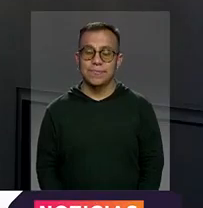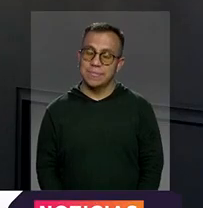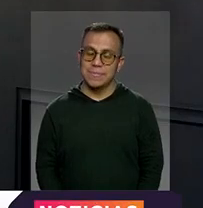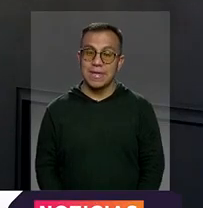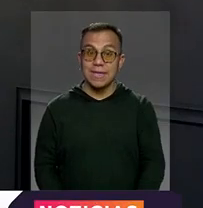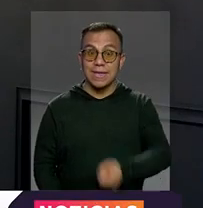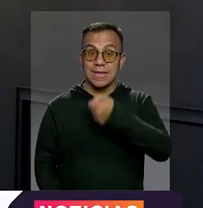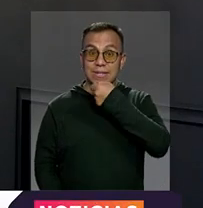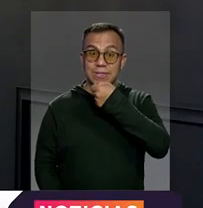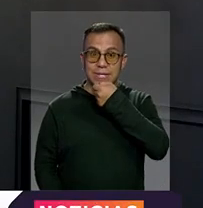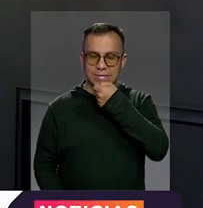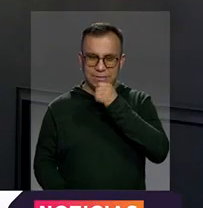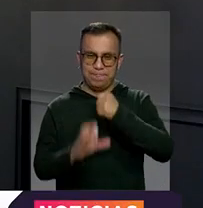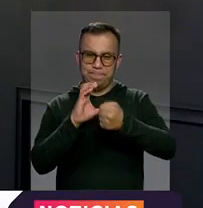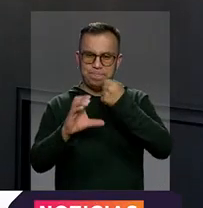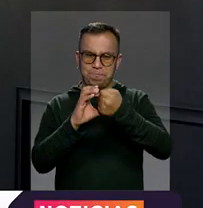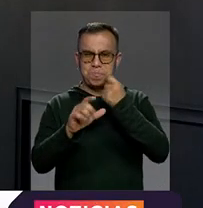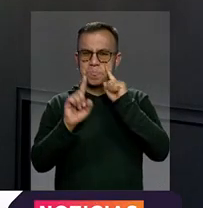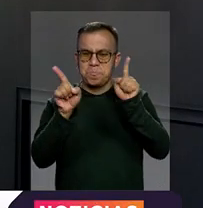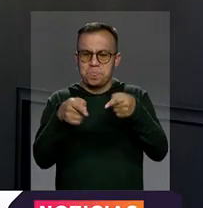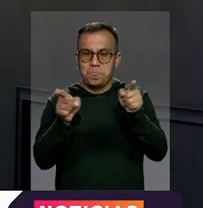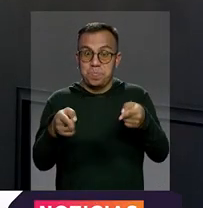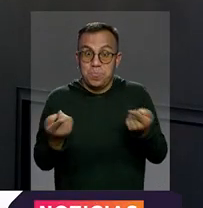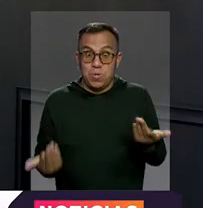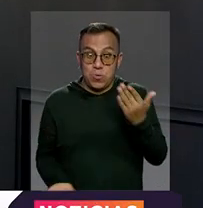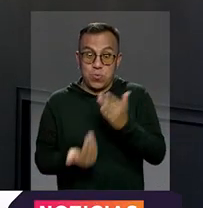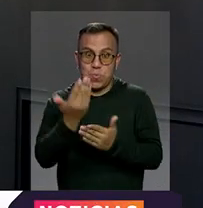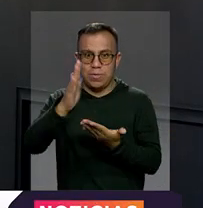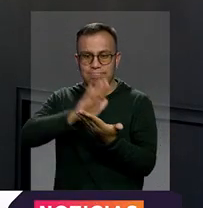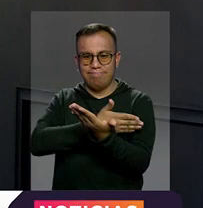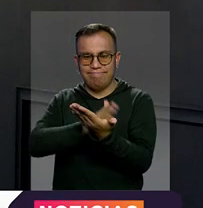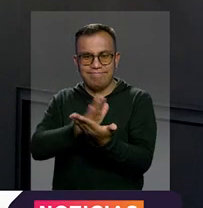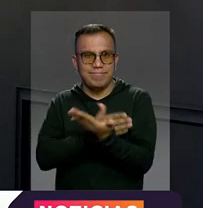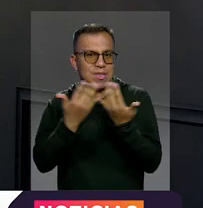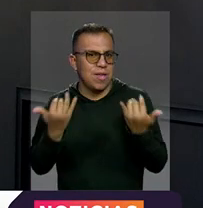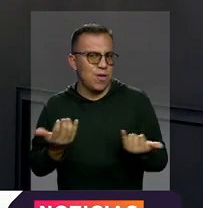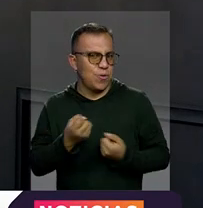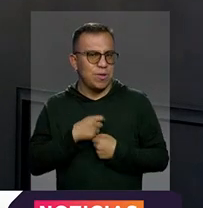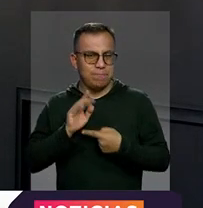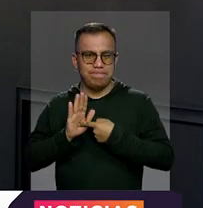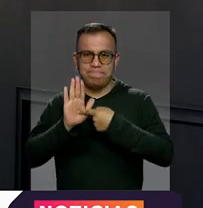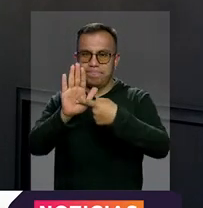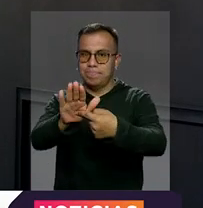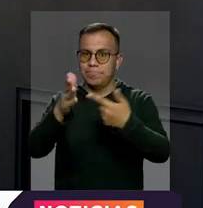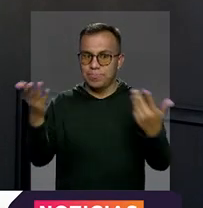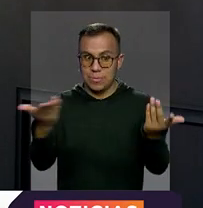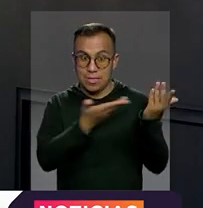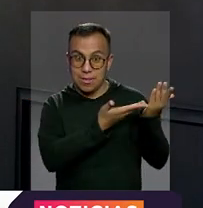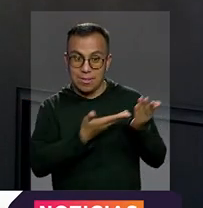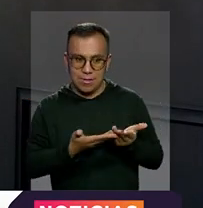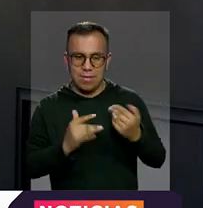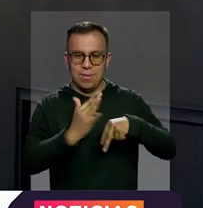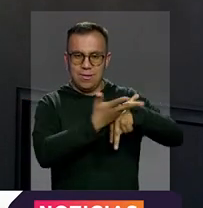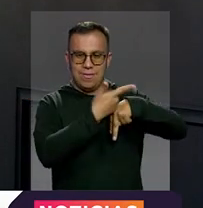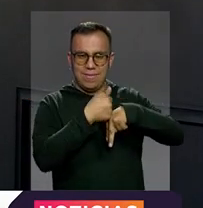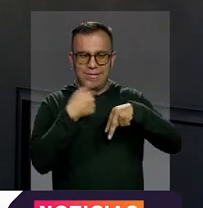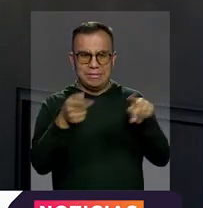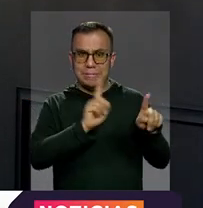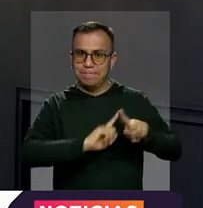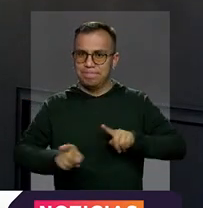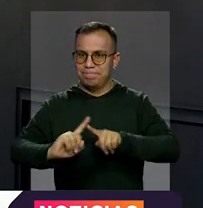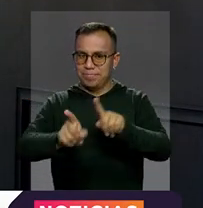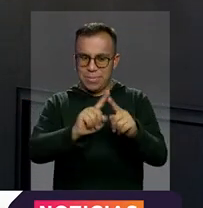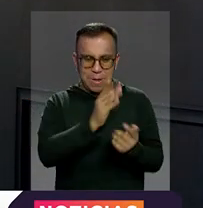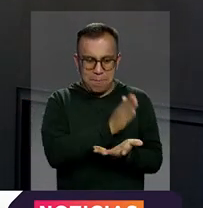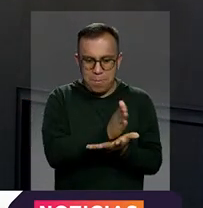Y en Noticias Capitales hacemos un recuento de los lanzamientos musicales. En esta oportunidad de escuchar lo que traen los artistas del país que en distintos